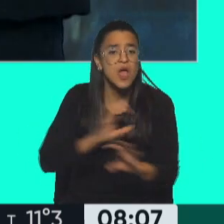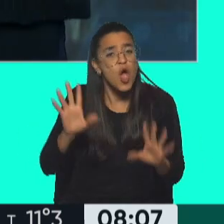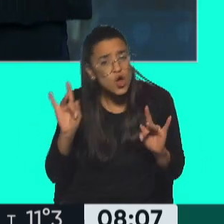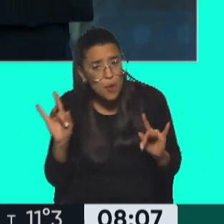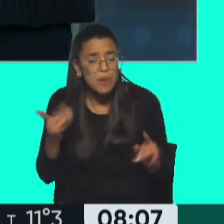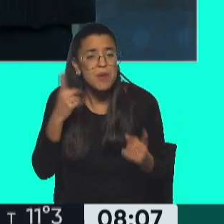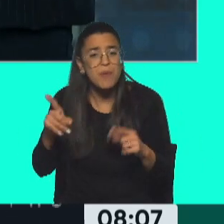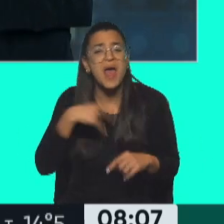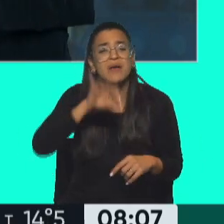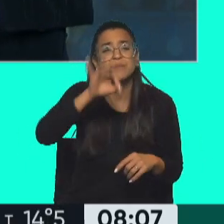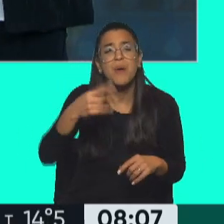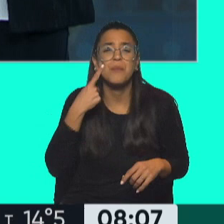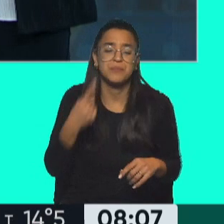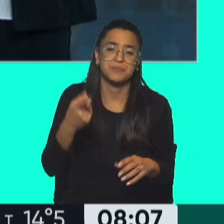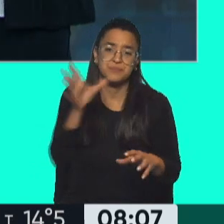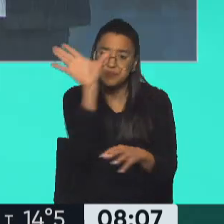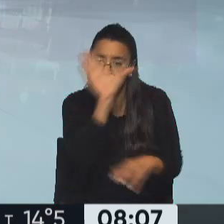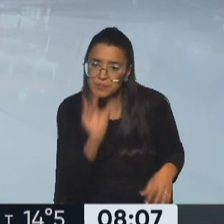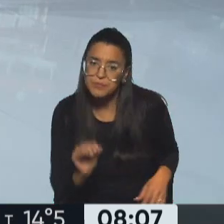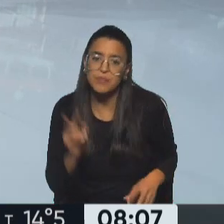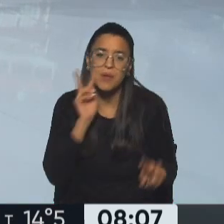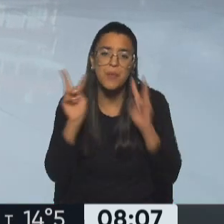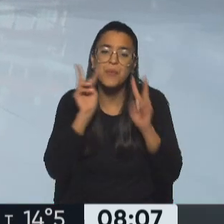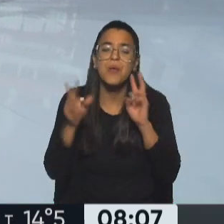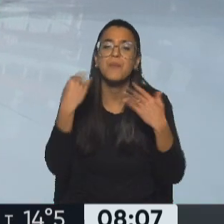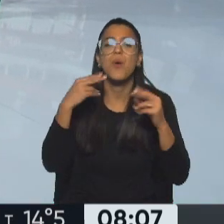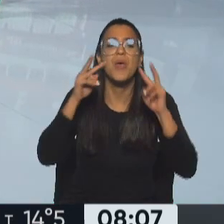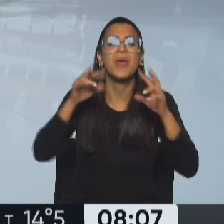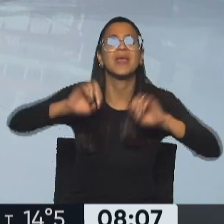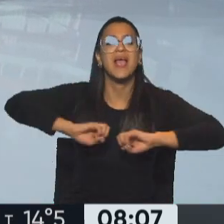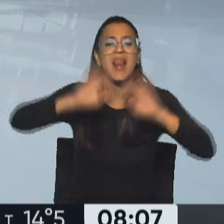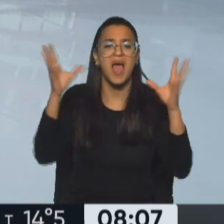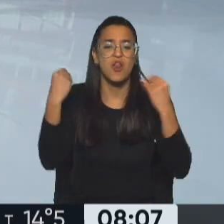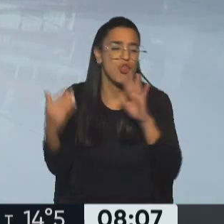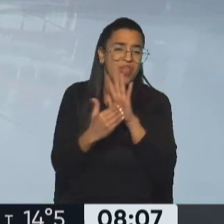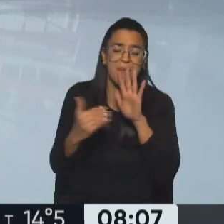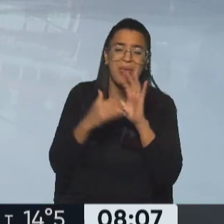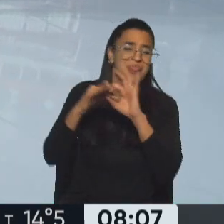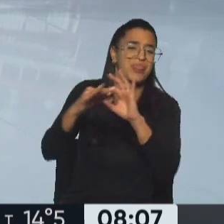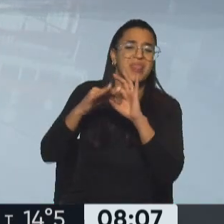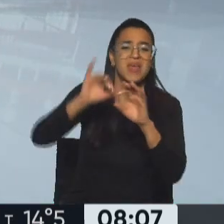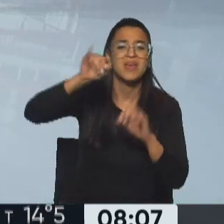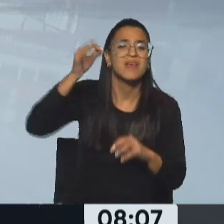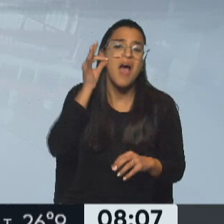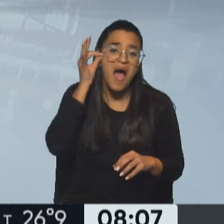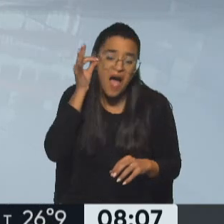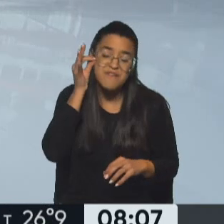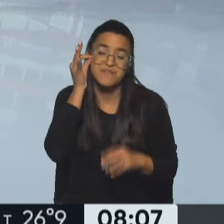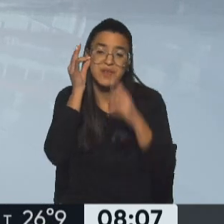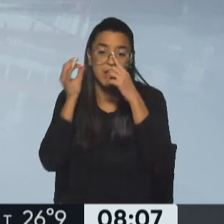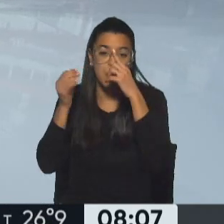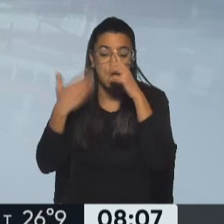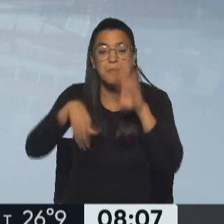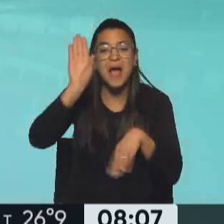para tener un panorama vamos a ver un mapa en donde se puede ver claramente la dependencia de África, justamente de